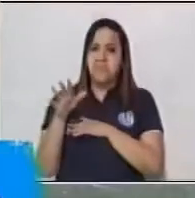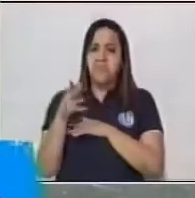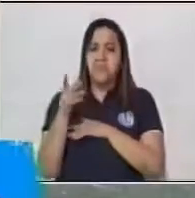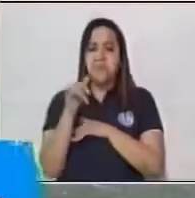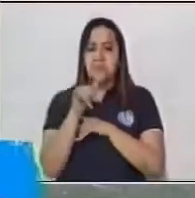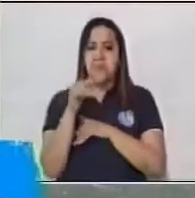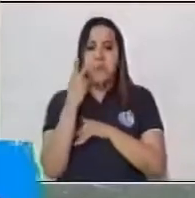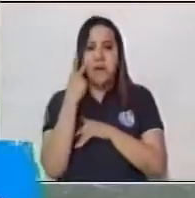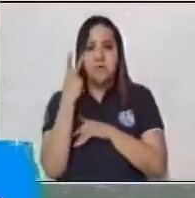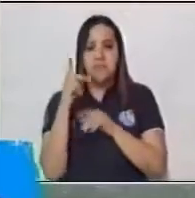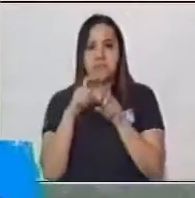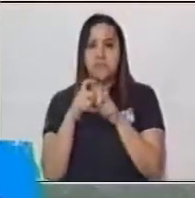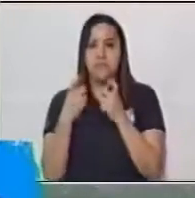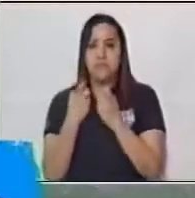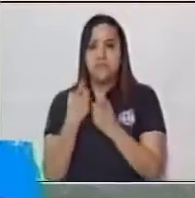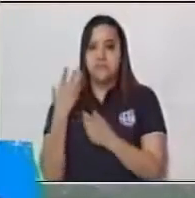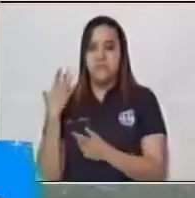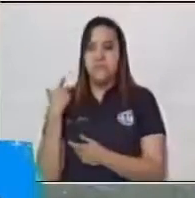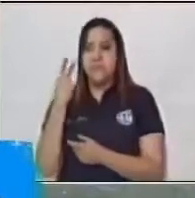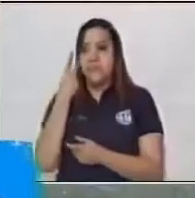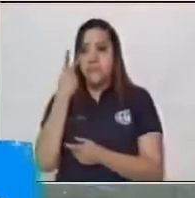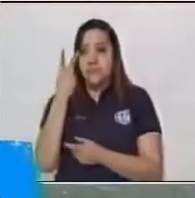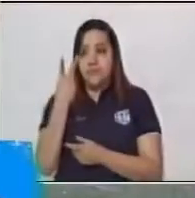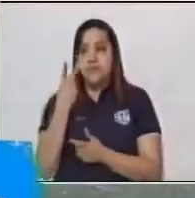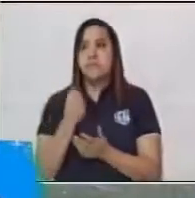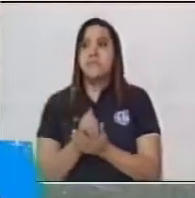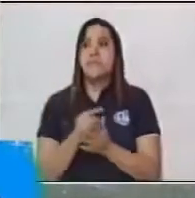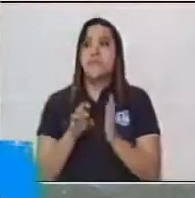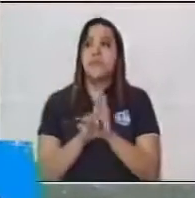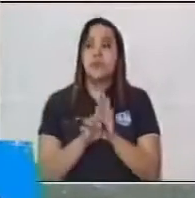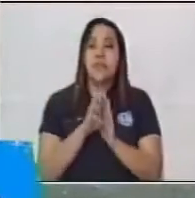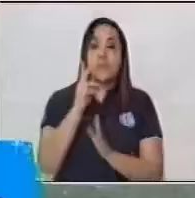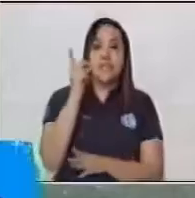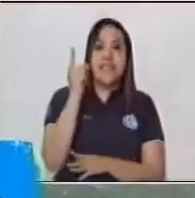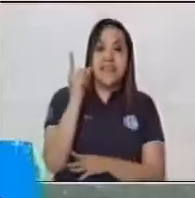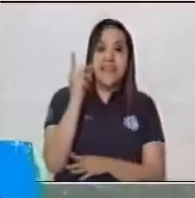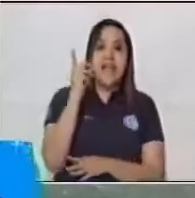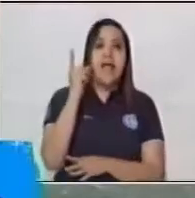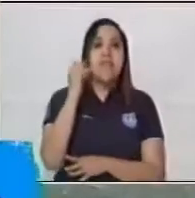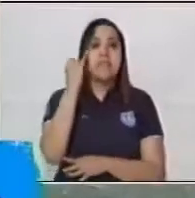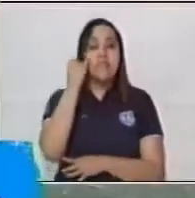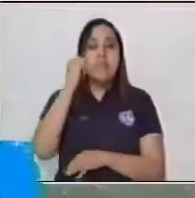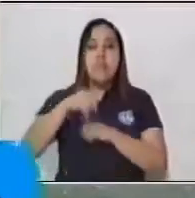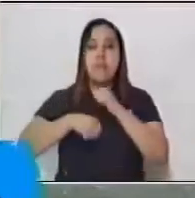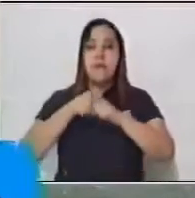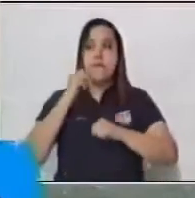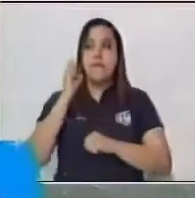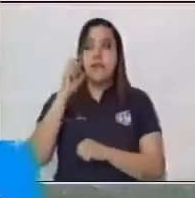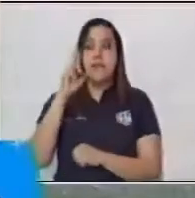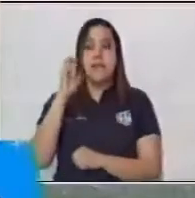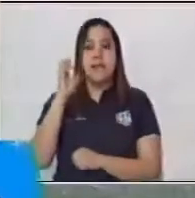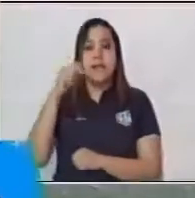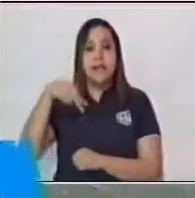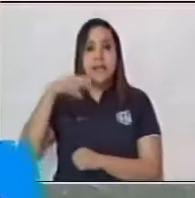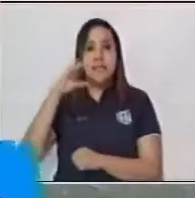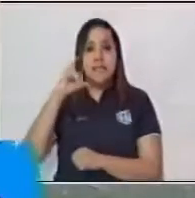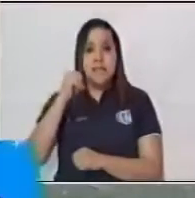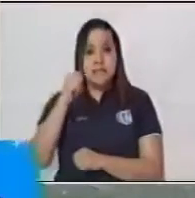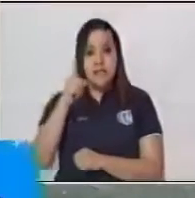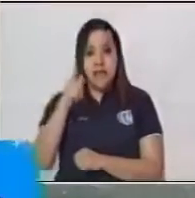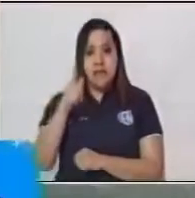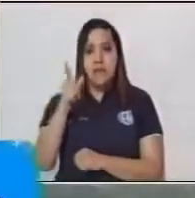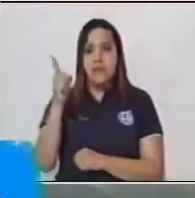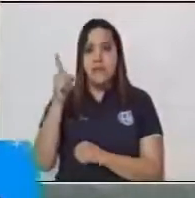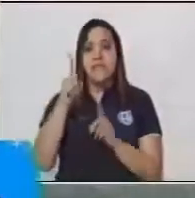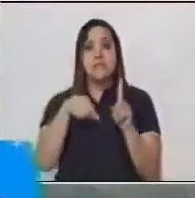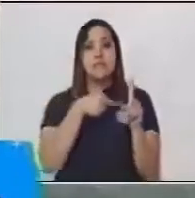anteriormente. Tomemos en cuenta que si el diferencial es positivo, entonces la